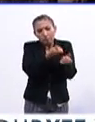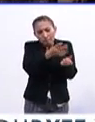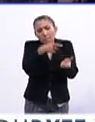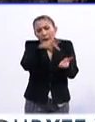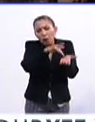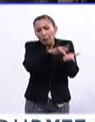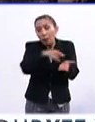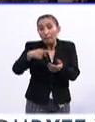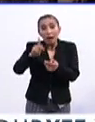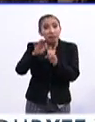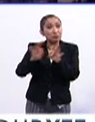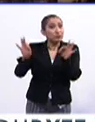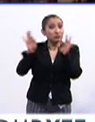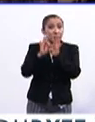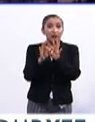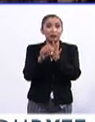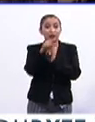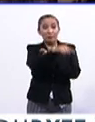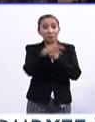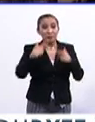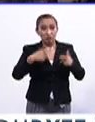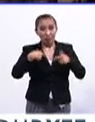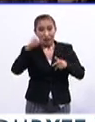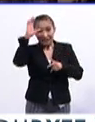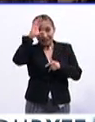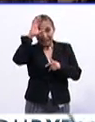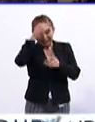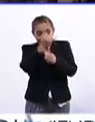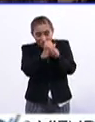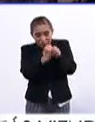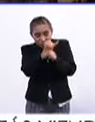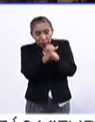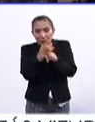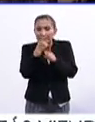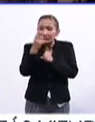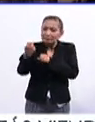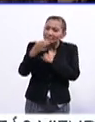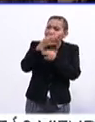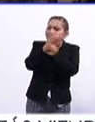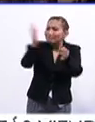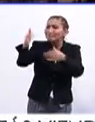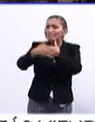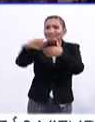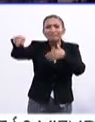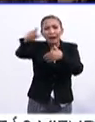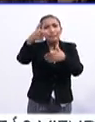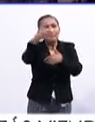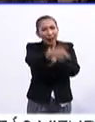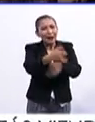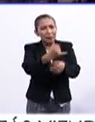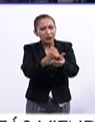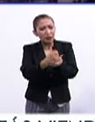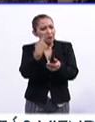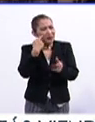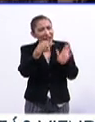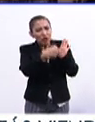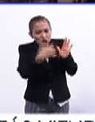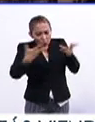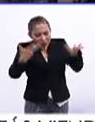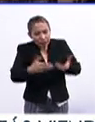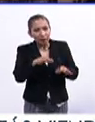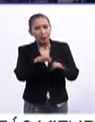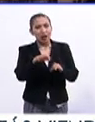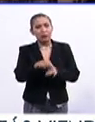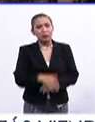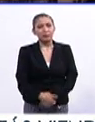es muy importante para los científicos decirles a las personas que pagan impuestos no lo que estamos